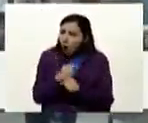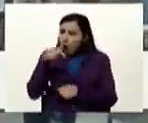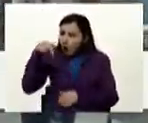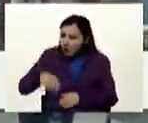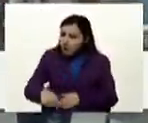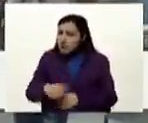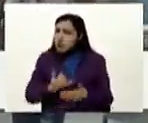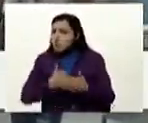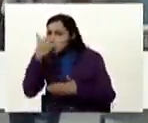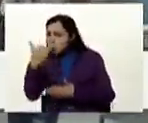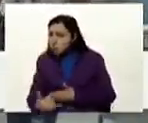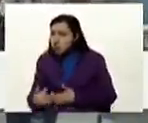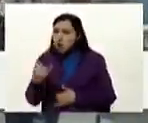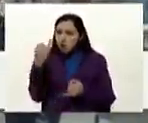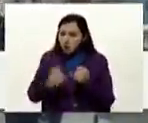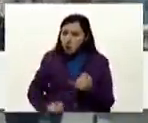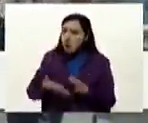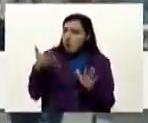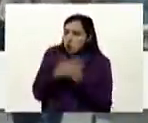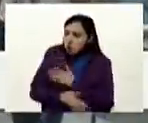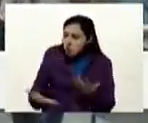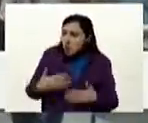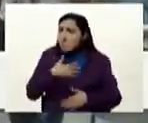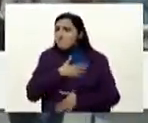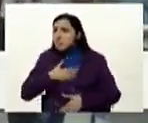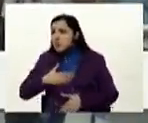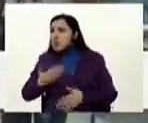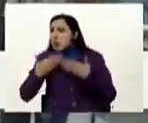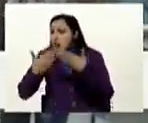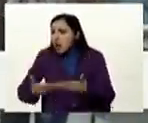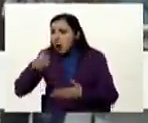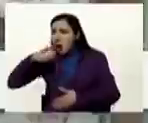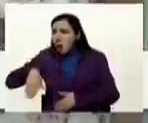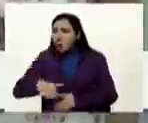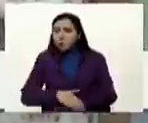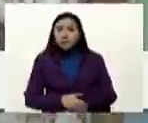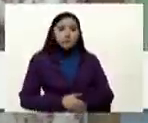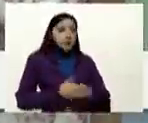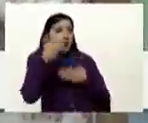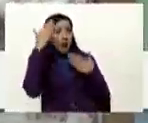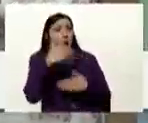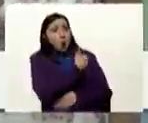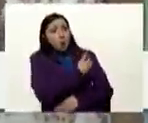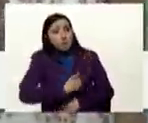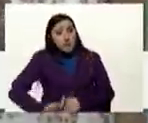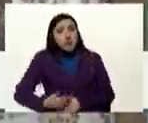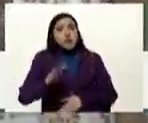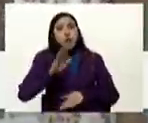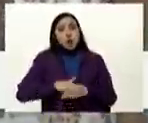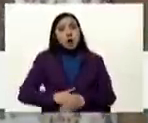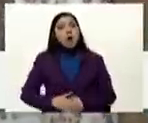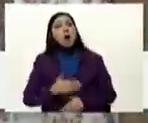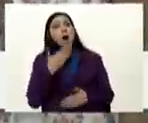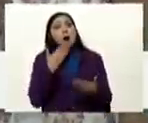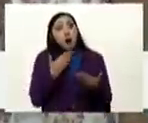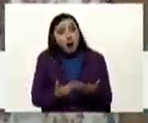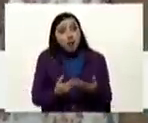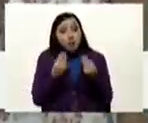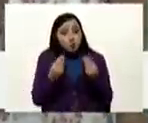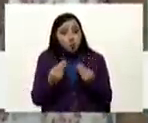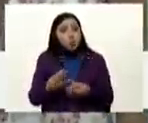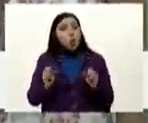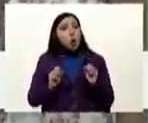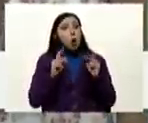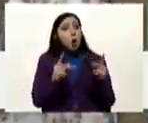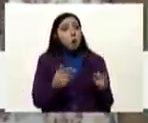estos proyectos que al final se traducen en bienestar para nuestro pueblo. Saludos, presidente. Agradecerles la oportunidad